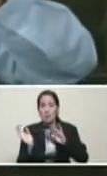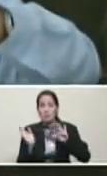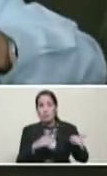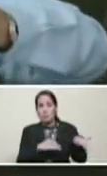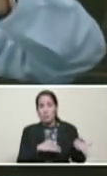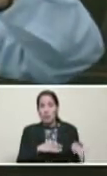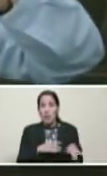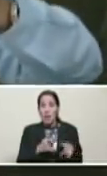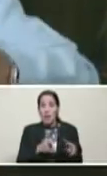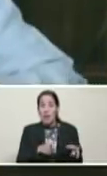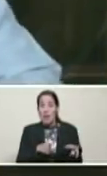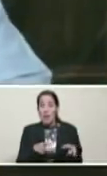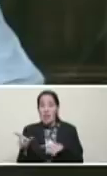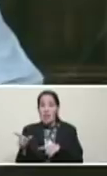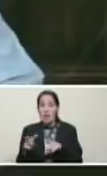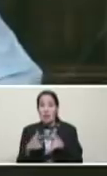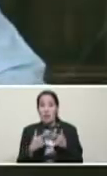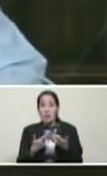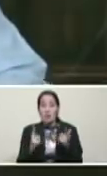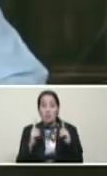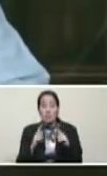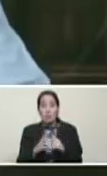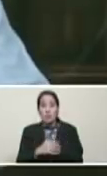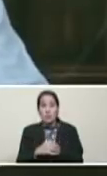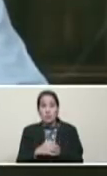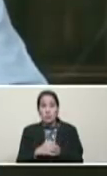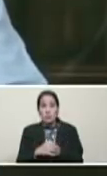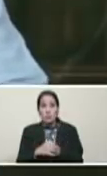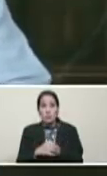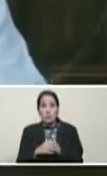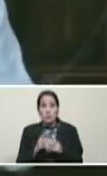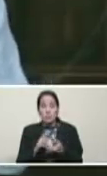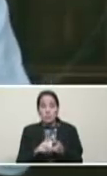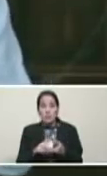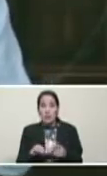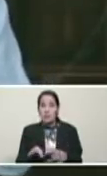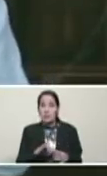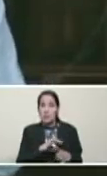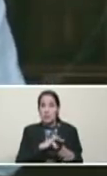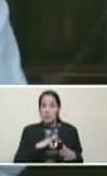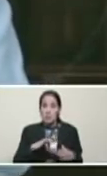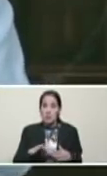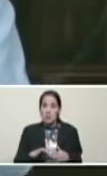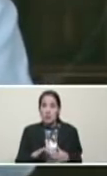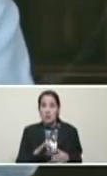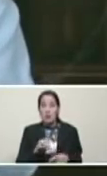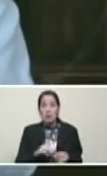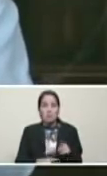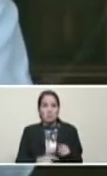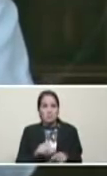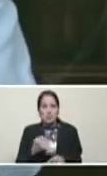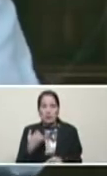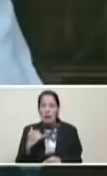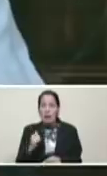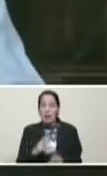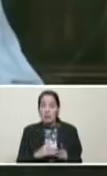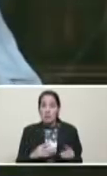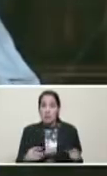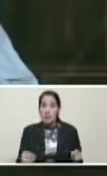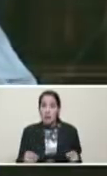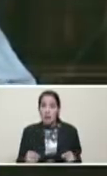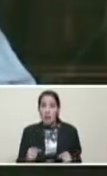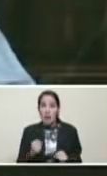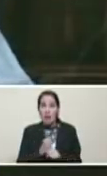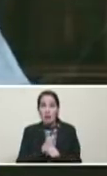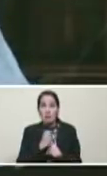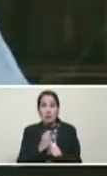100% independiente en semillas en insumo porque está la tierra ahí está el agua aquí está la mano